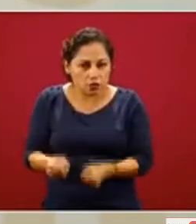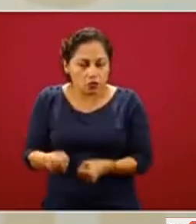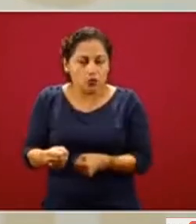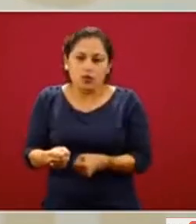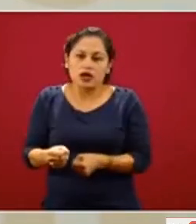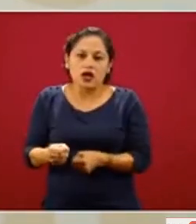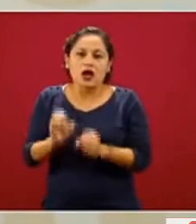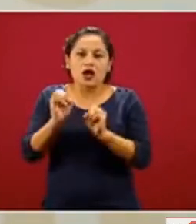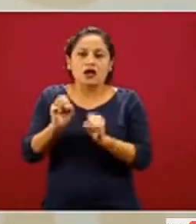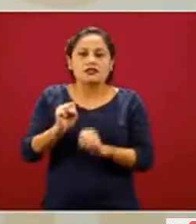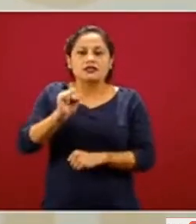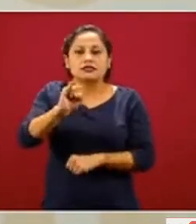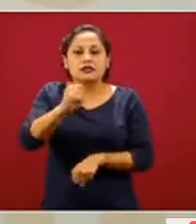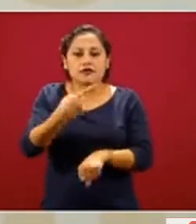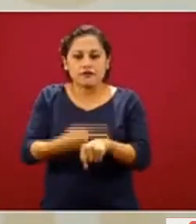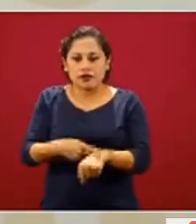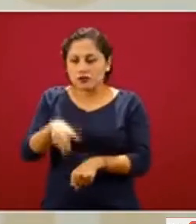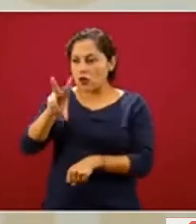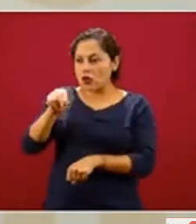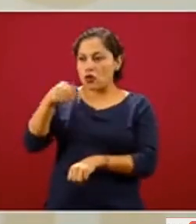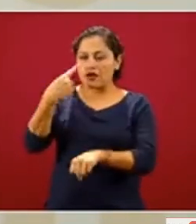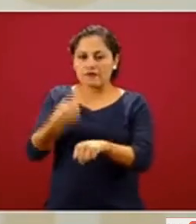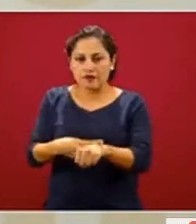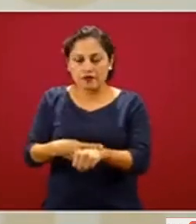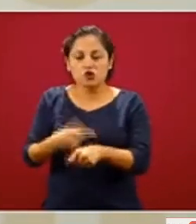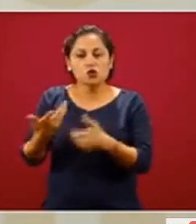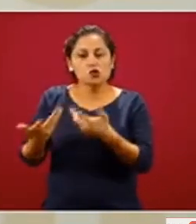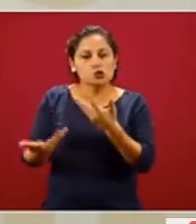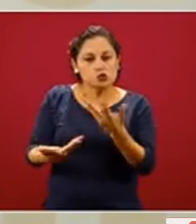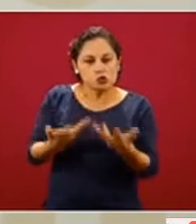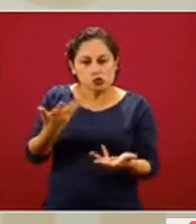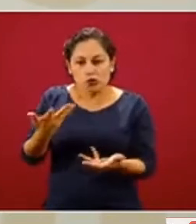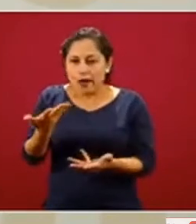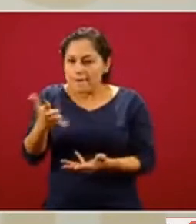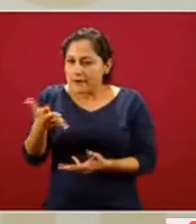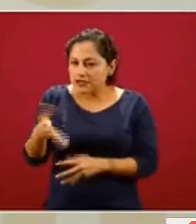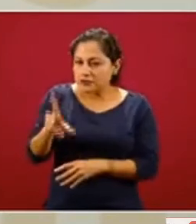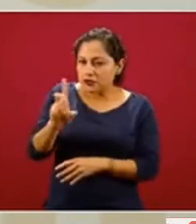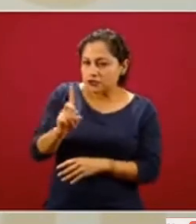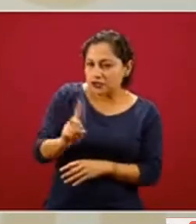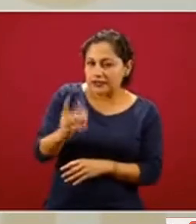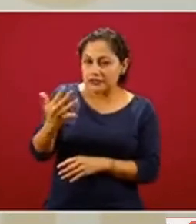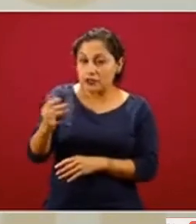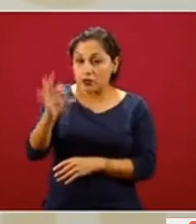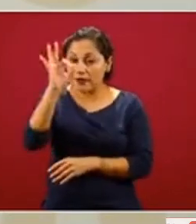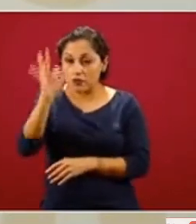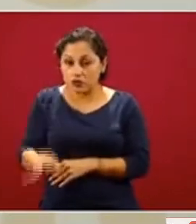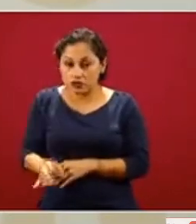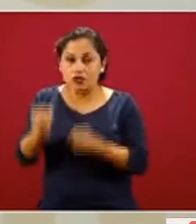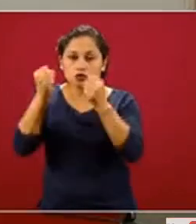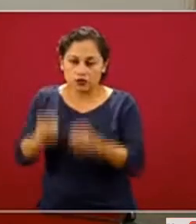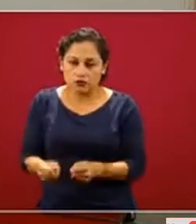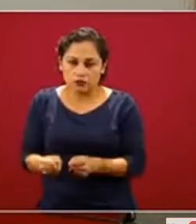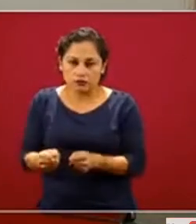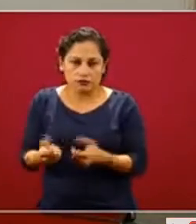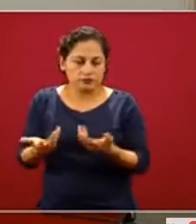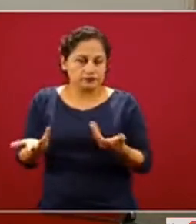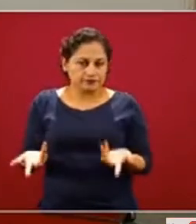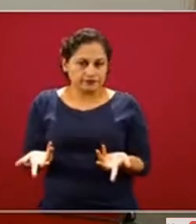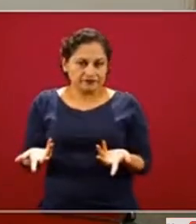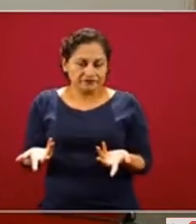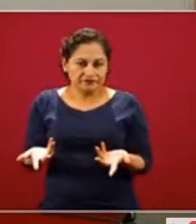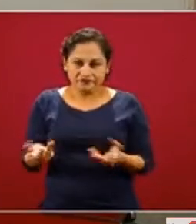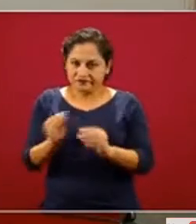descartar casos negativos, respectivamente, de entre 30 a 50%. Entonces, desde